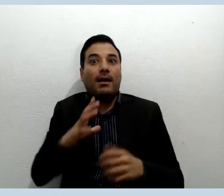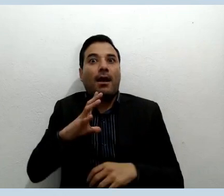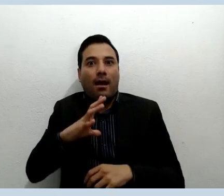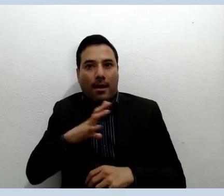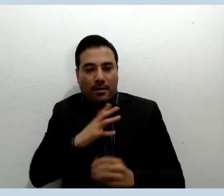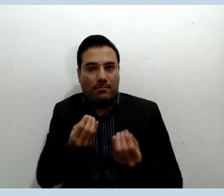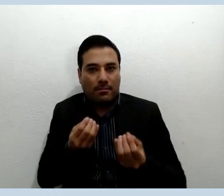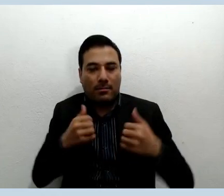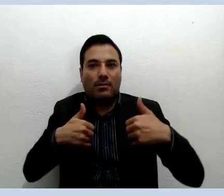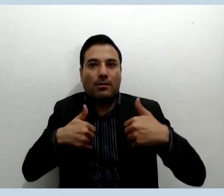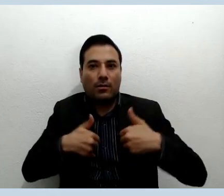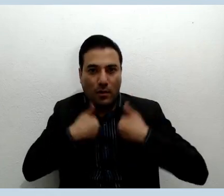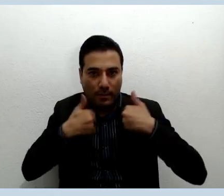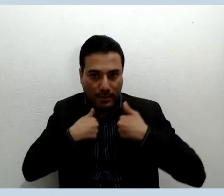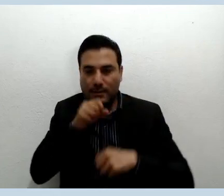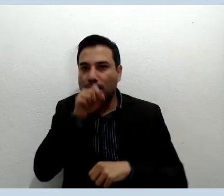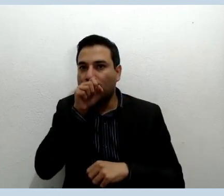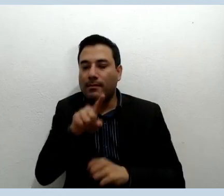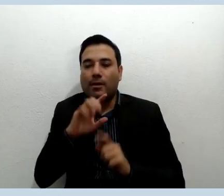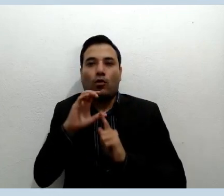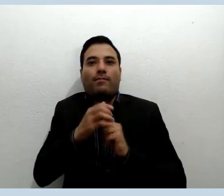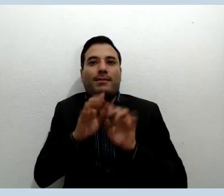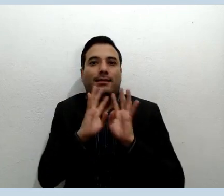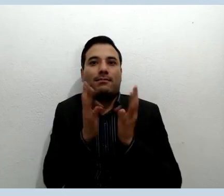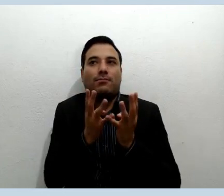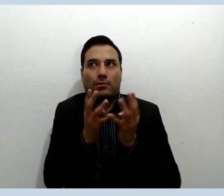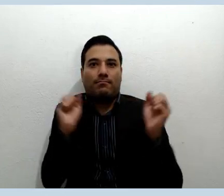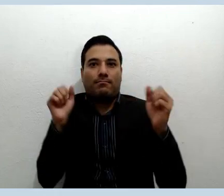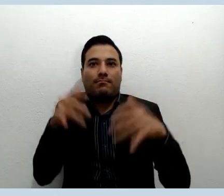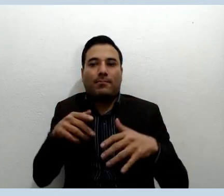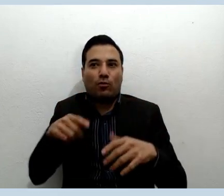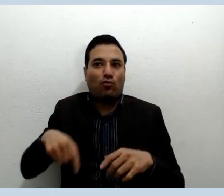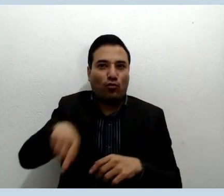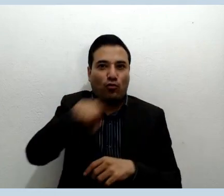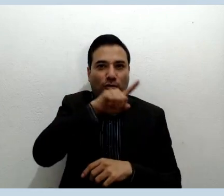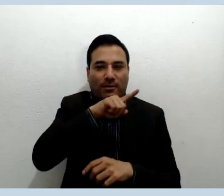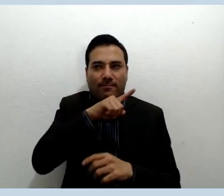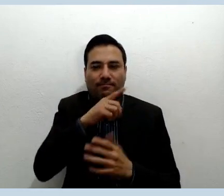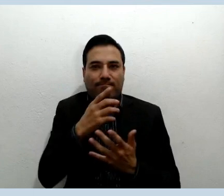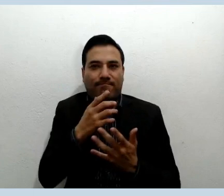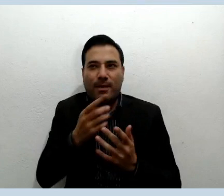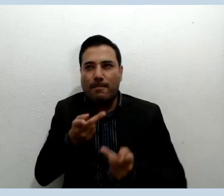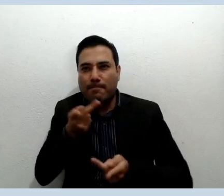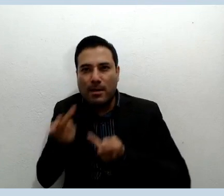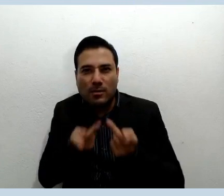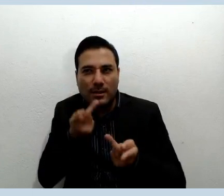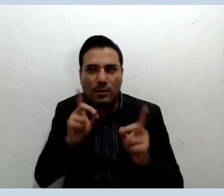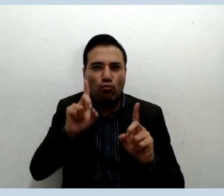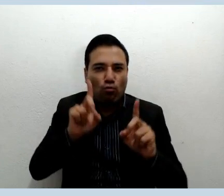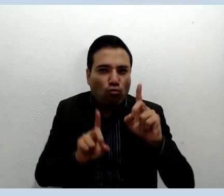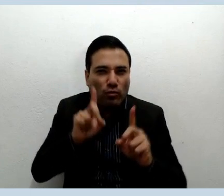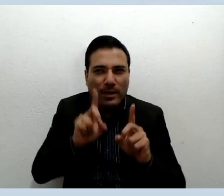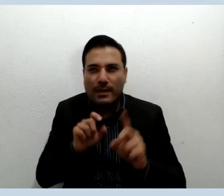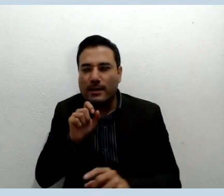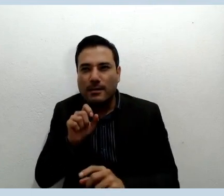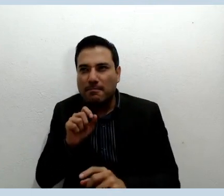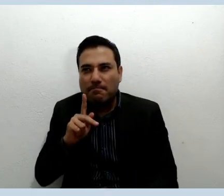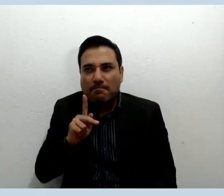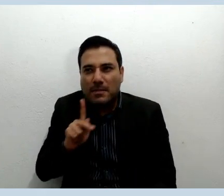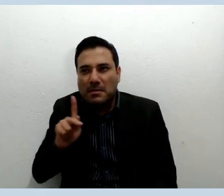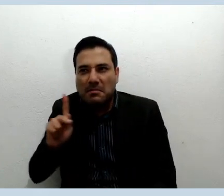y y preguntarnos no O sea unidas Unidos por las preguntas sí creo